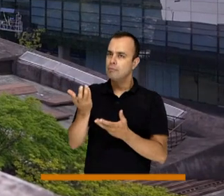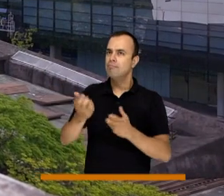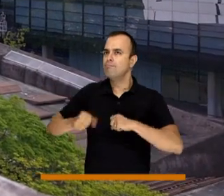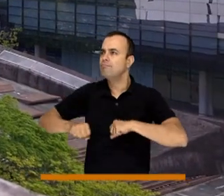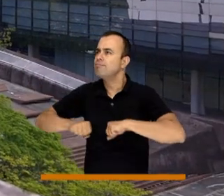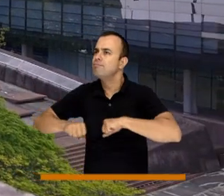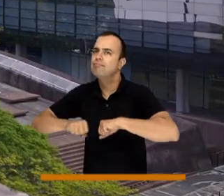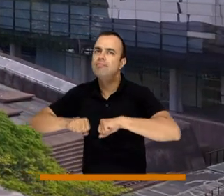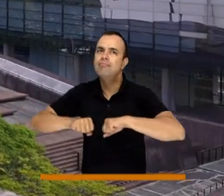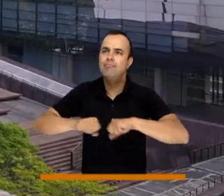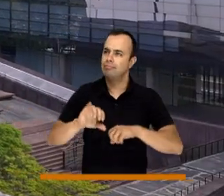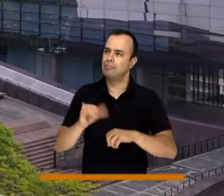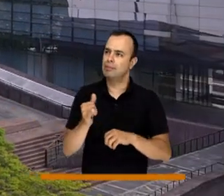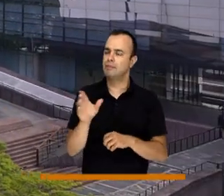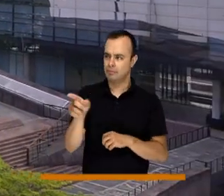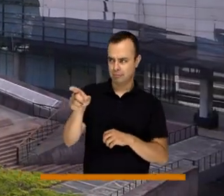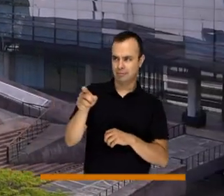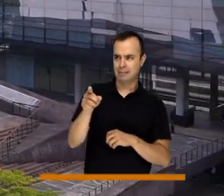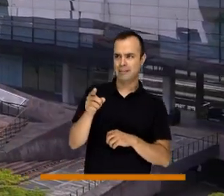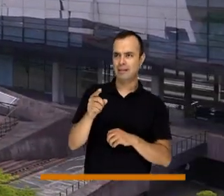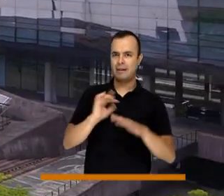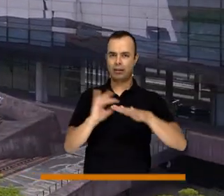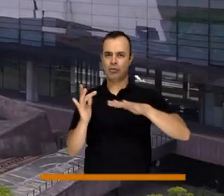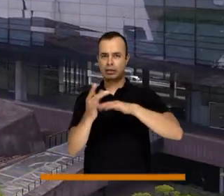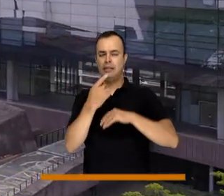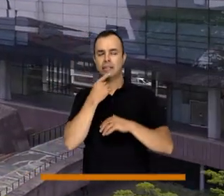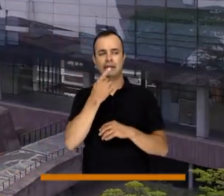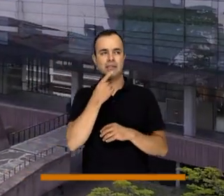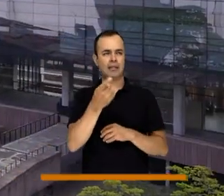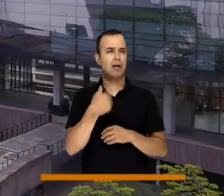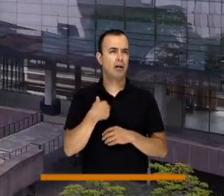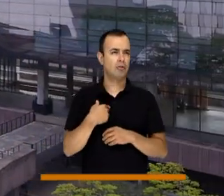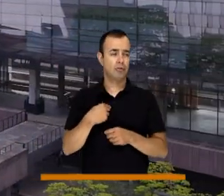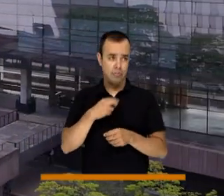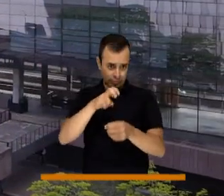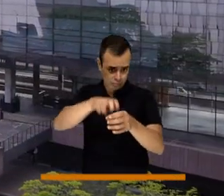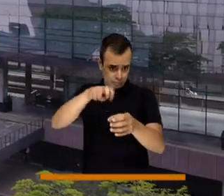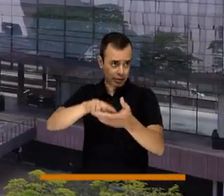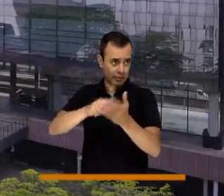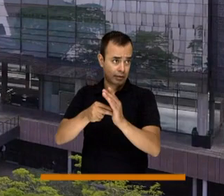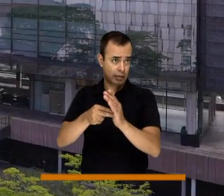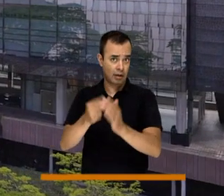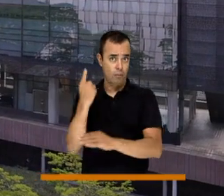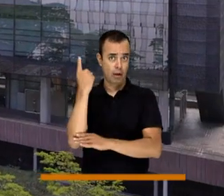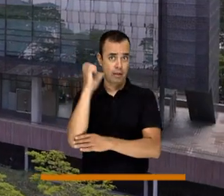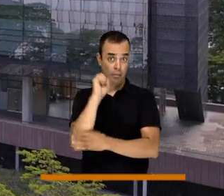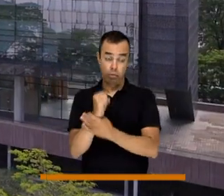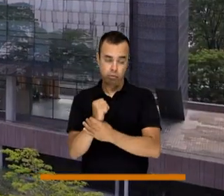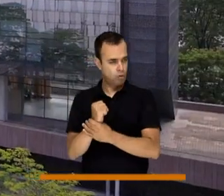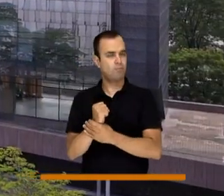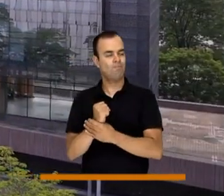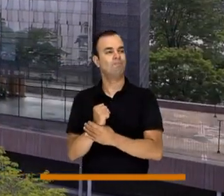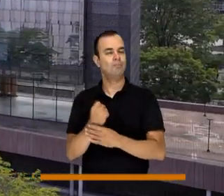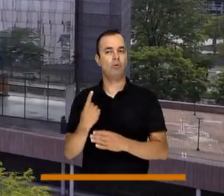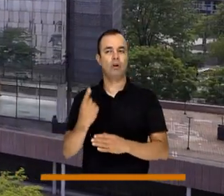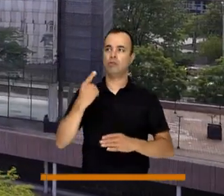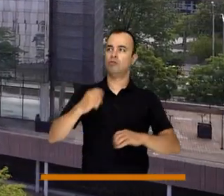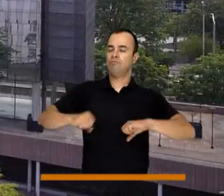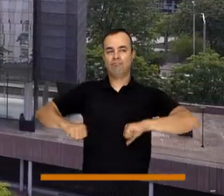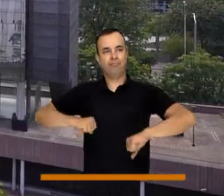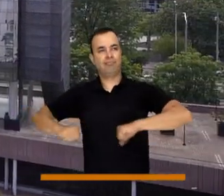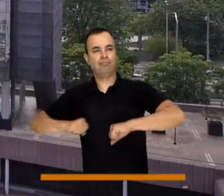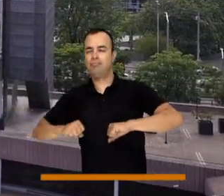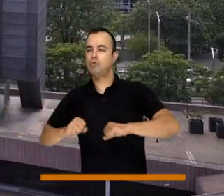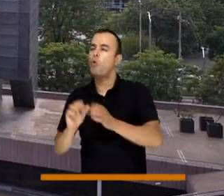política tampoco se detiene, porque hemos visto a través de sus redes sociales un mensaje en el que usted dice la política va más allá, la política